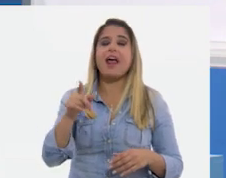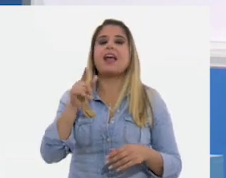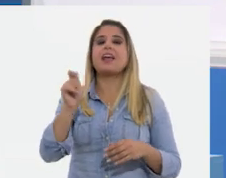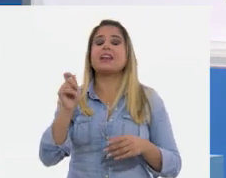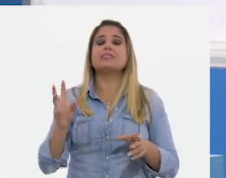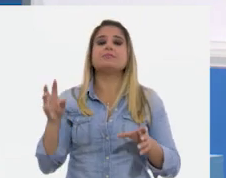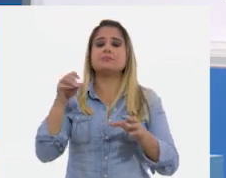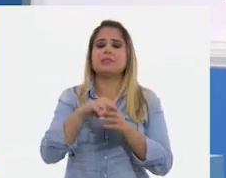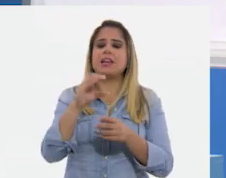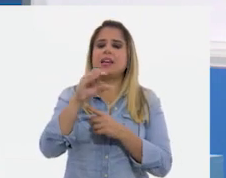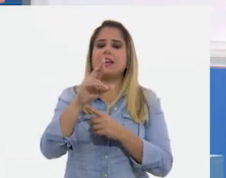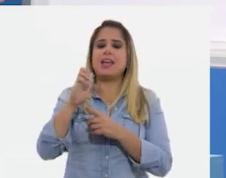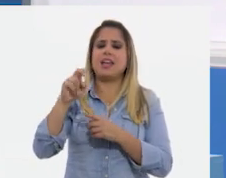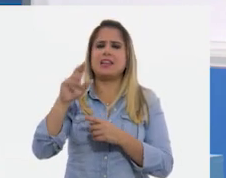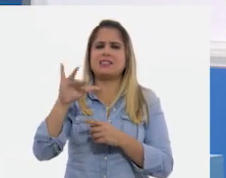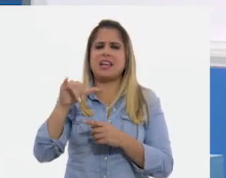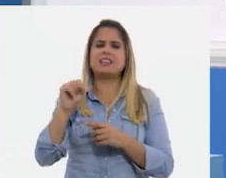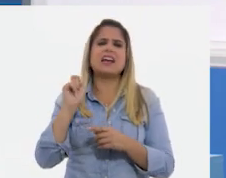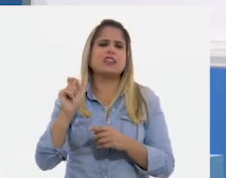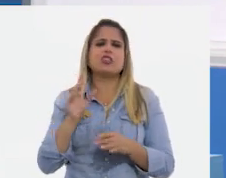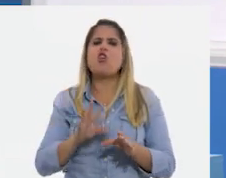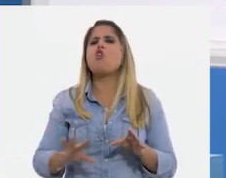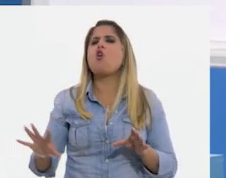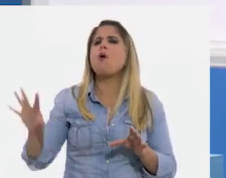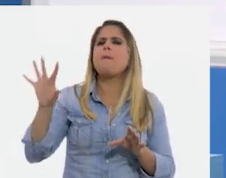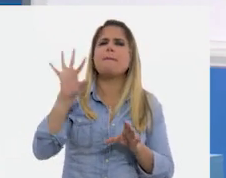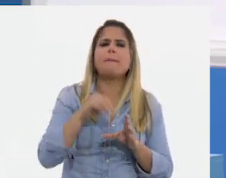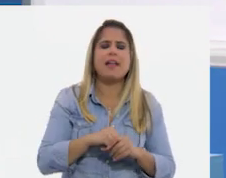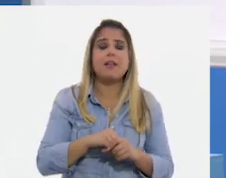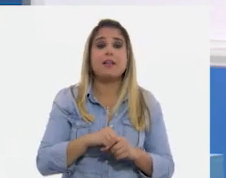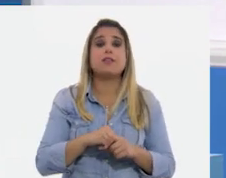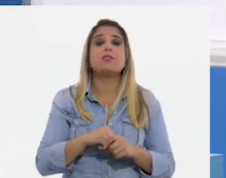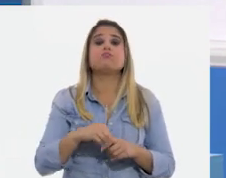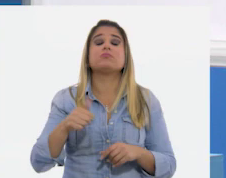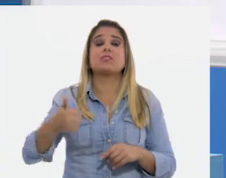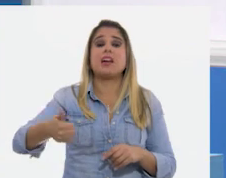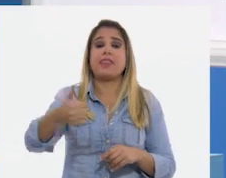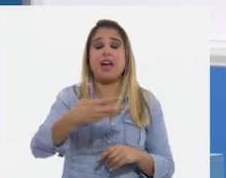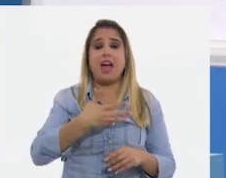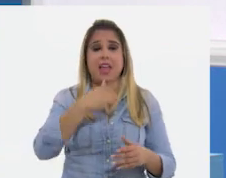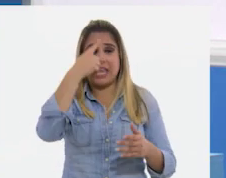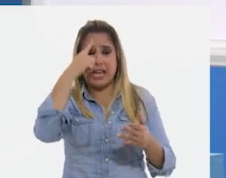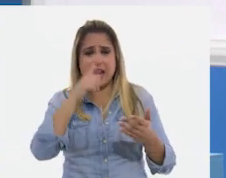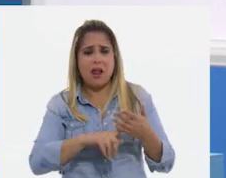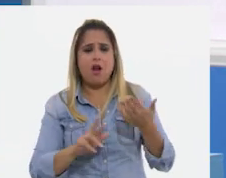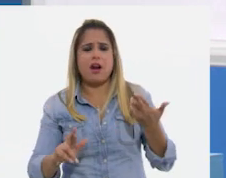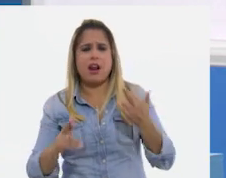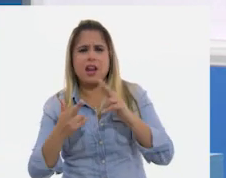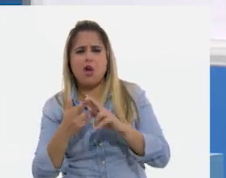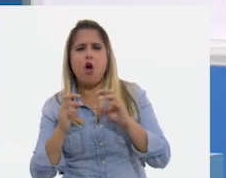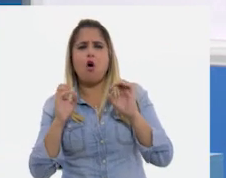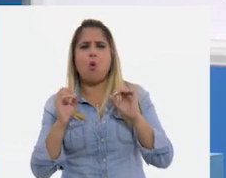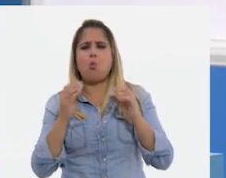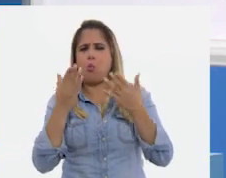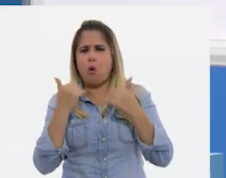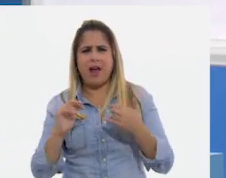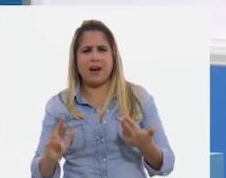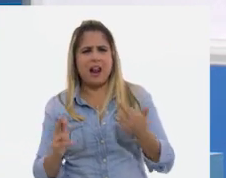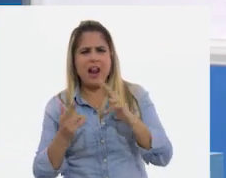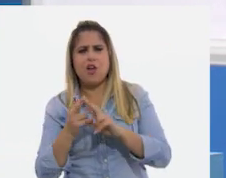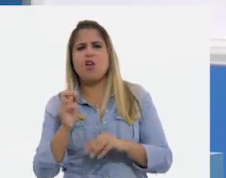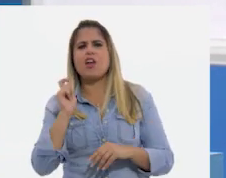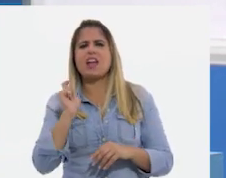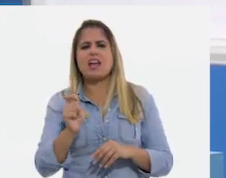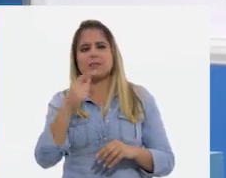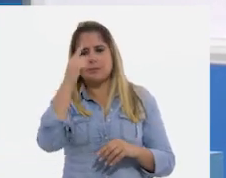término creencias en general, porque todos tenemos creencias, sean religiosas o no, que son